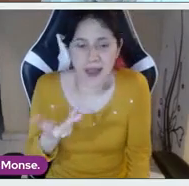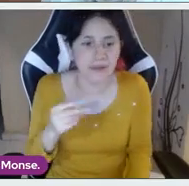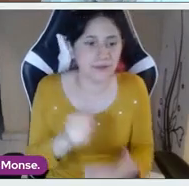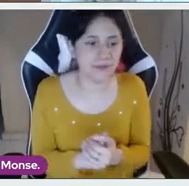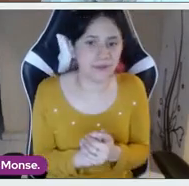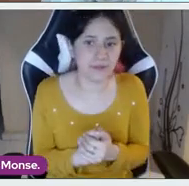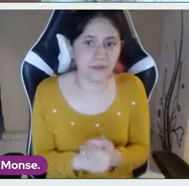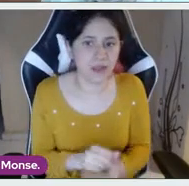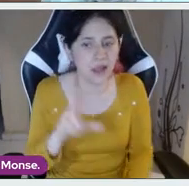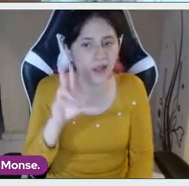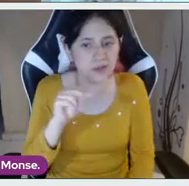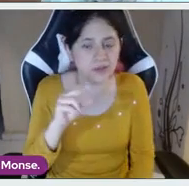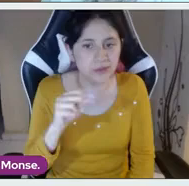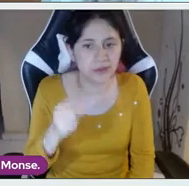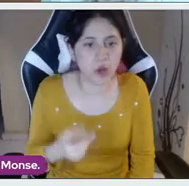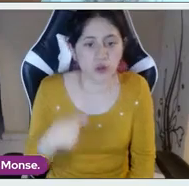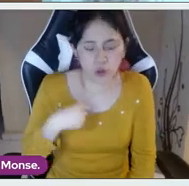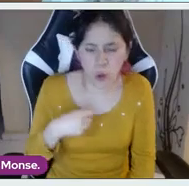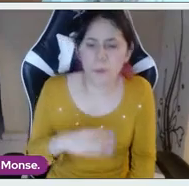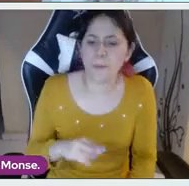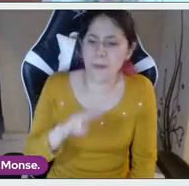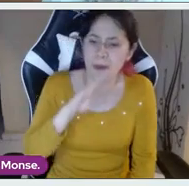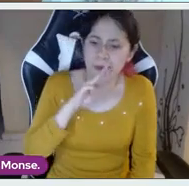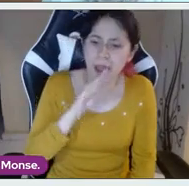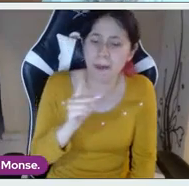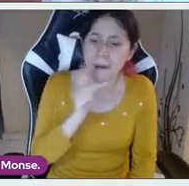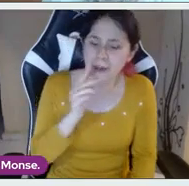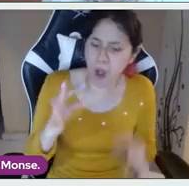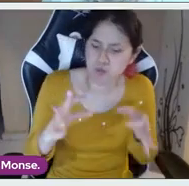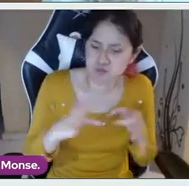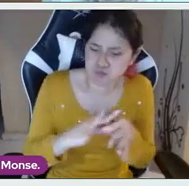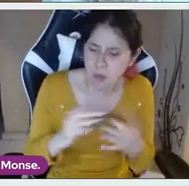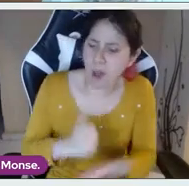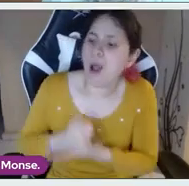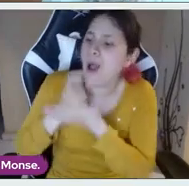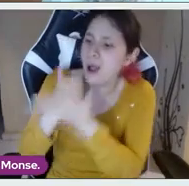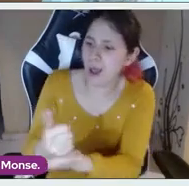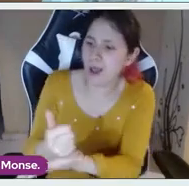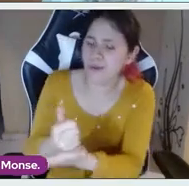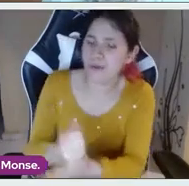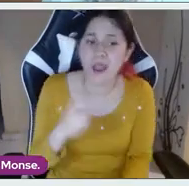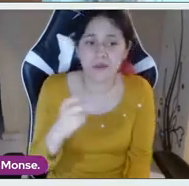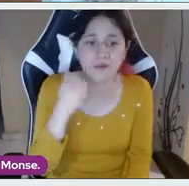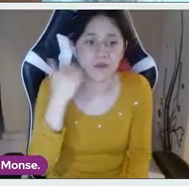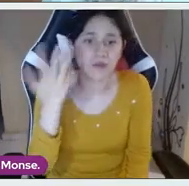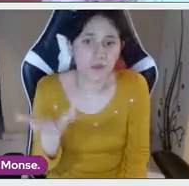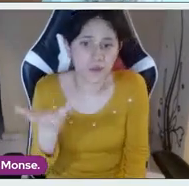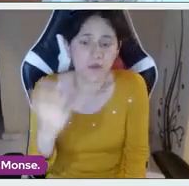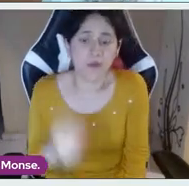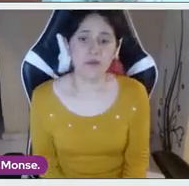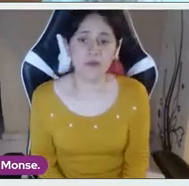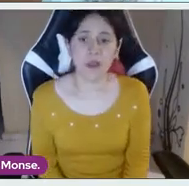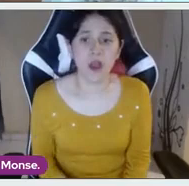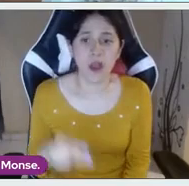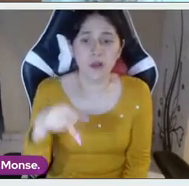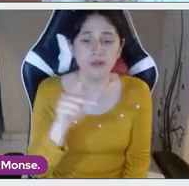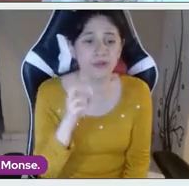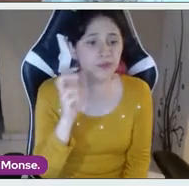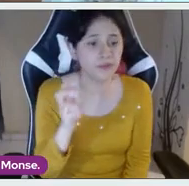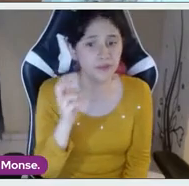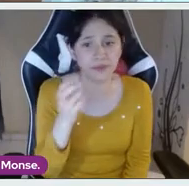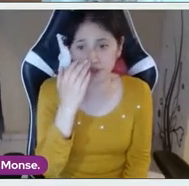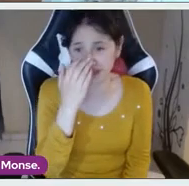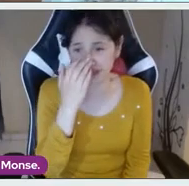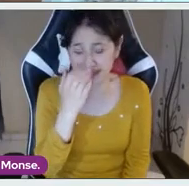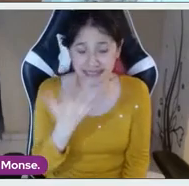Asumo y digo, no te va a faltar, soy padre y madre a la vez, ¿no? Entonces intentan cubrir, intentan hacer roles, pero eso trae un